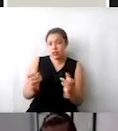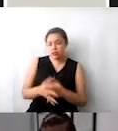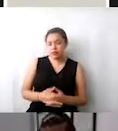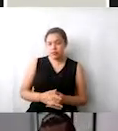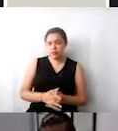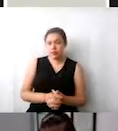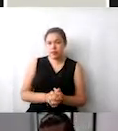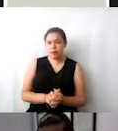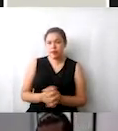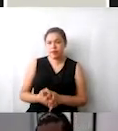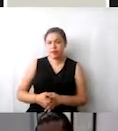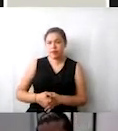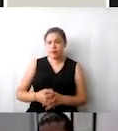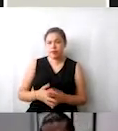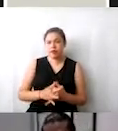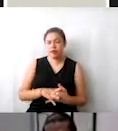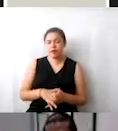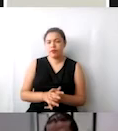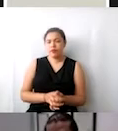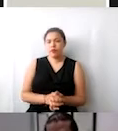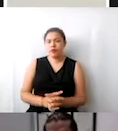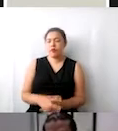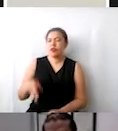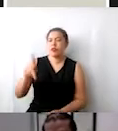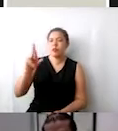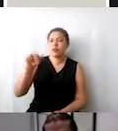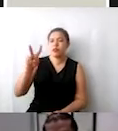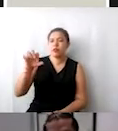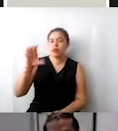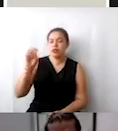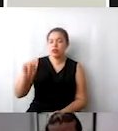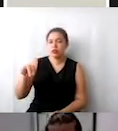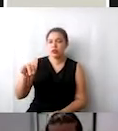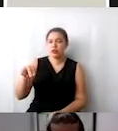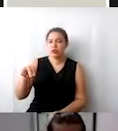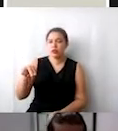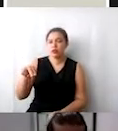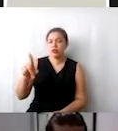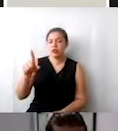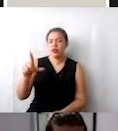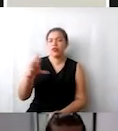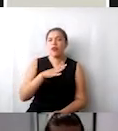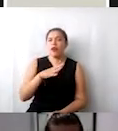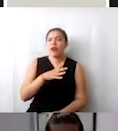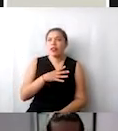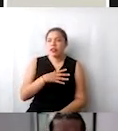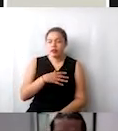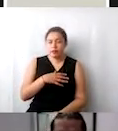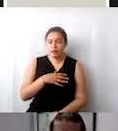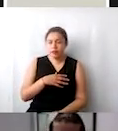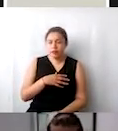dos elementos. Dice la PRODECON, si tú tienes, aquí como en este caso,